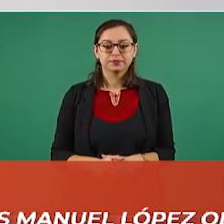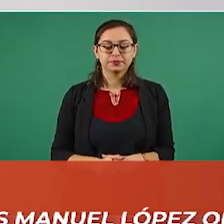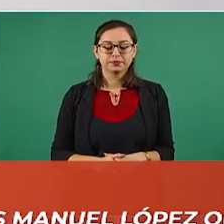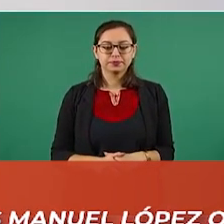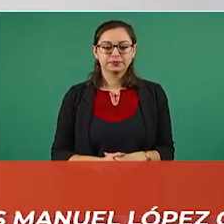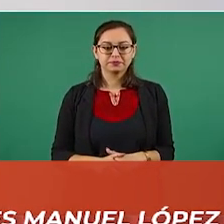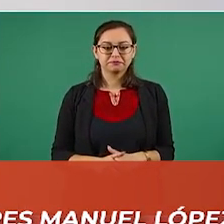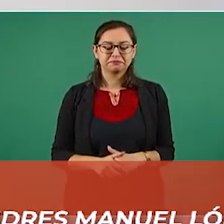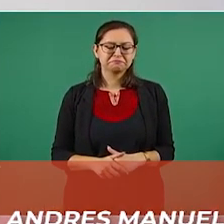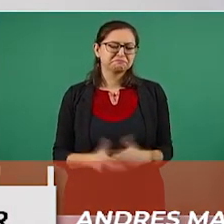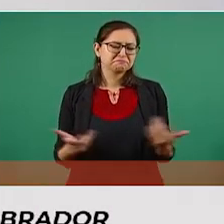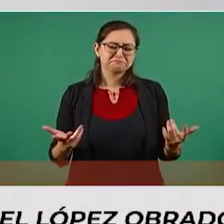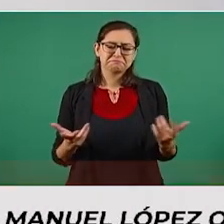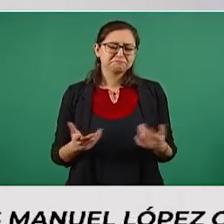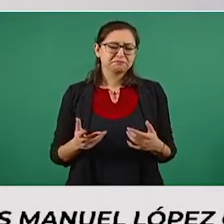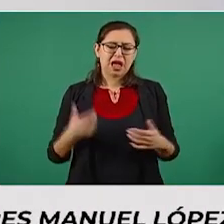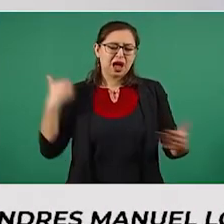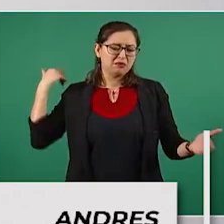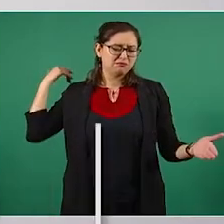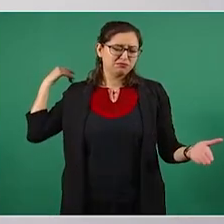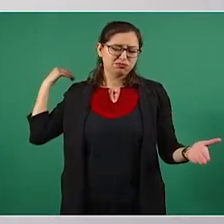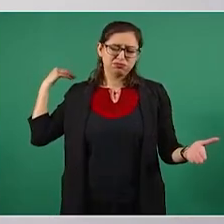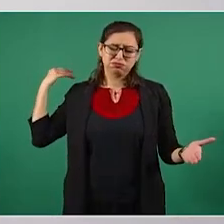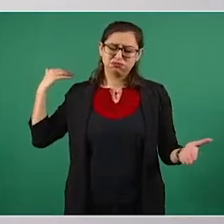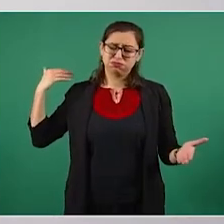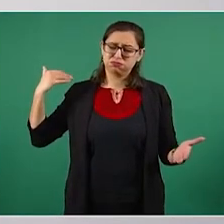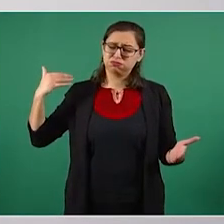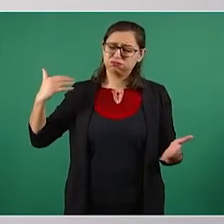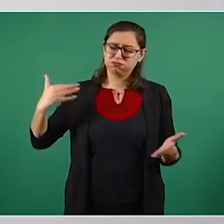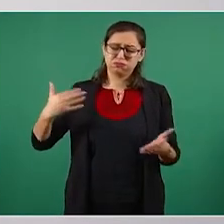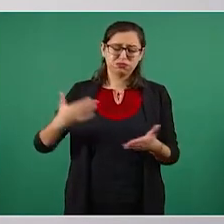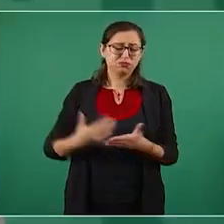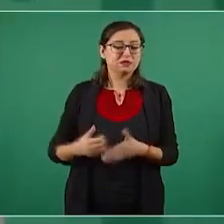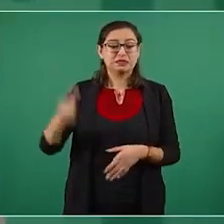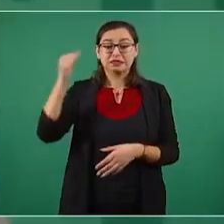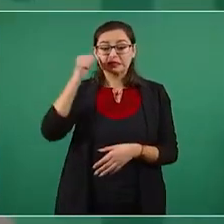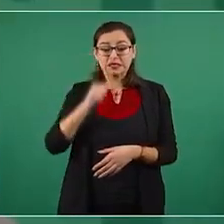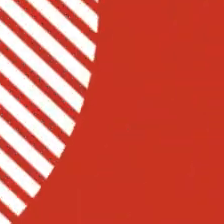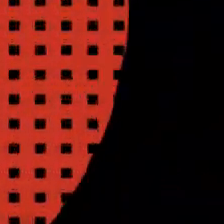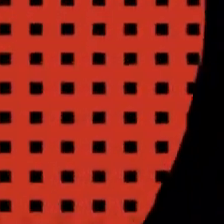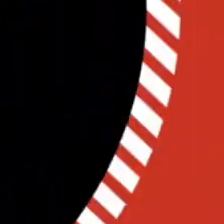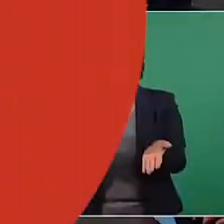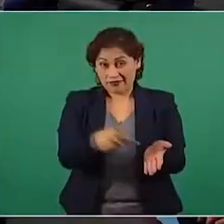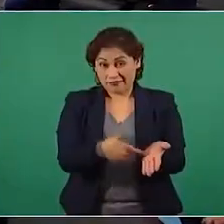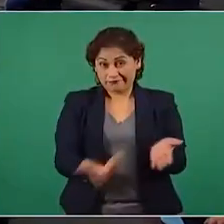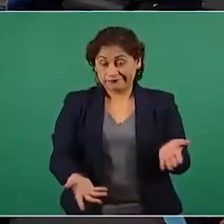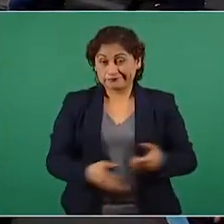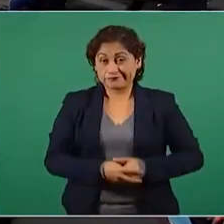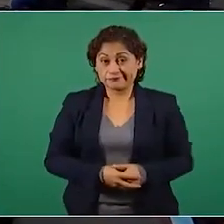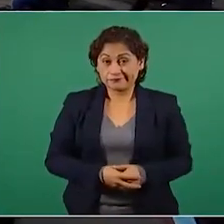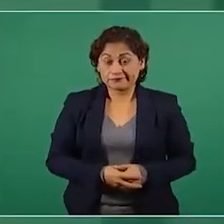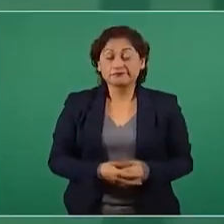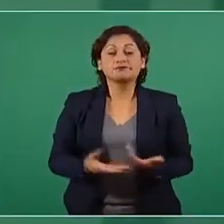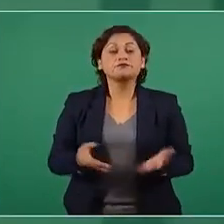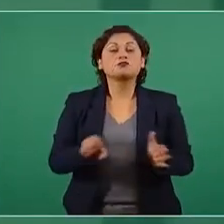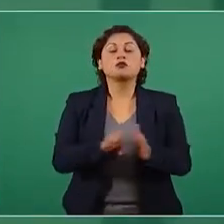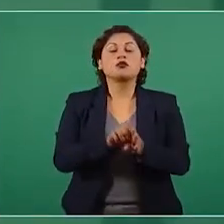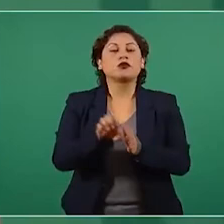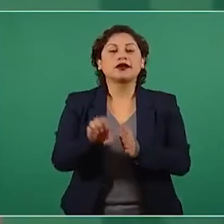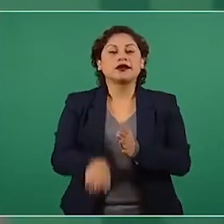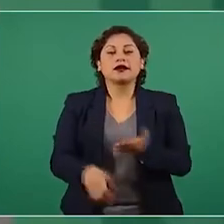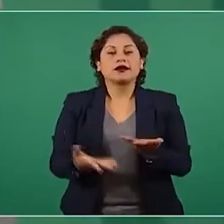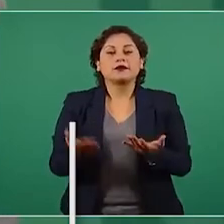Siempre ha habido en la historia. ¿Se acuerdan ustedes en nuestra generación? Cuando, como los contratos